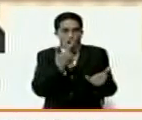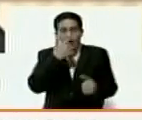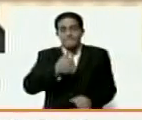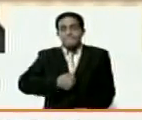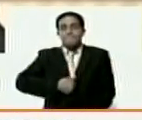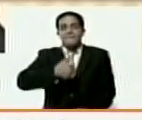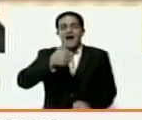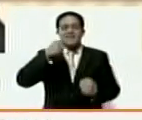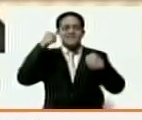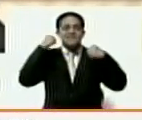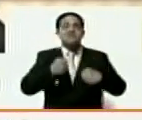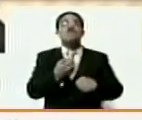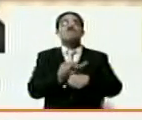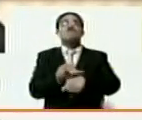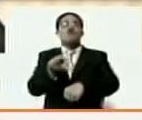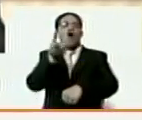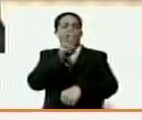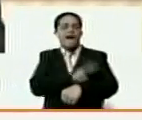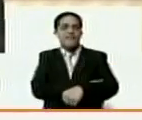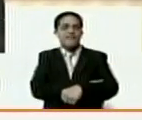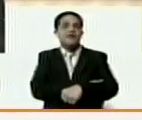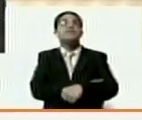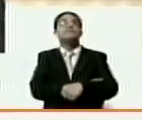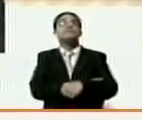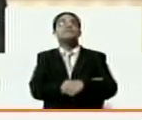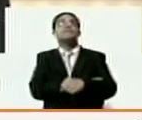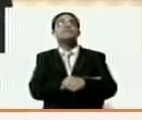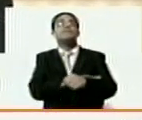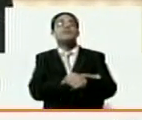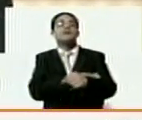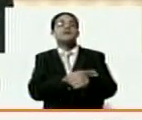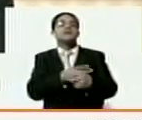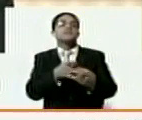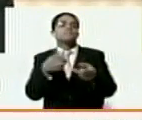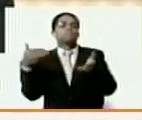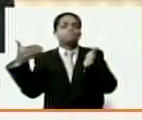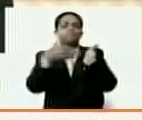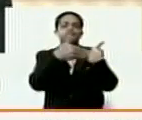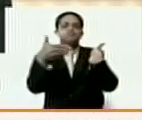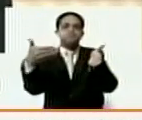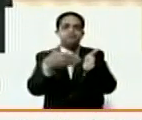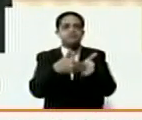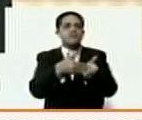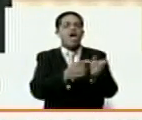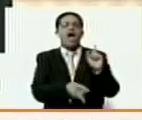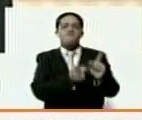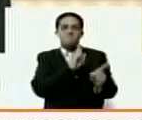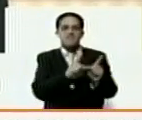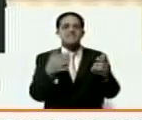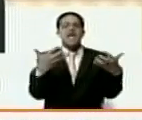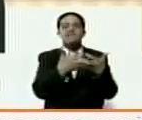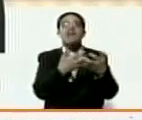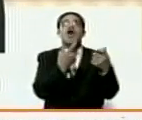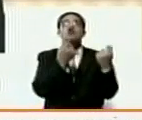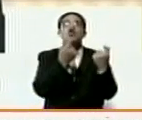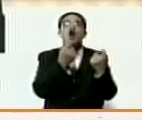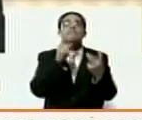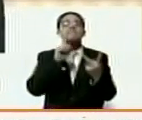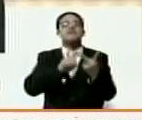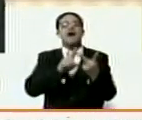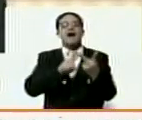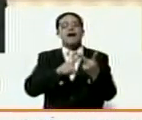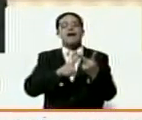de los distintos ataques, sean unos vía guerra económica, vía las medidas